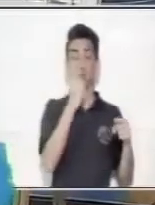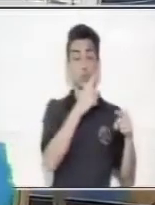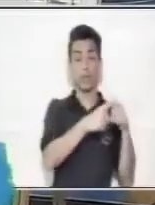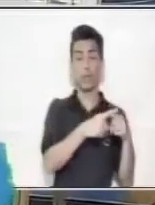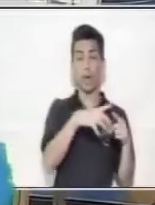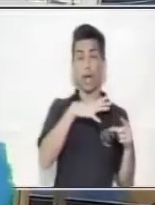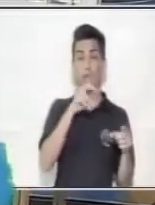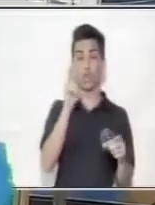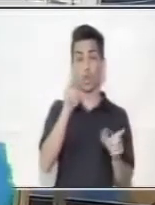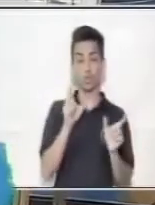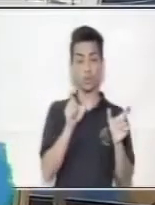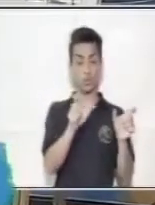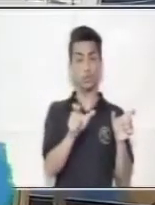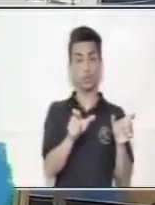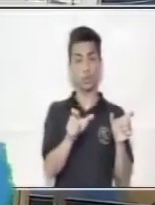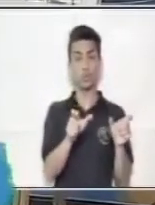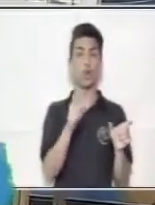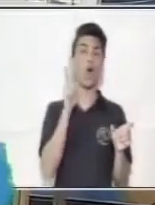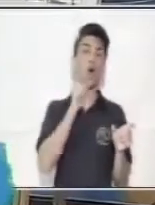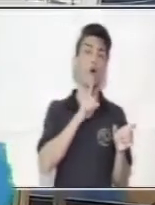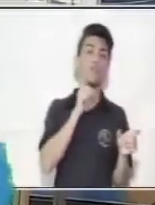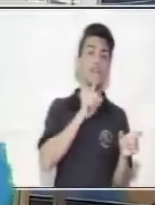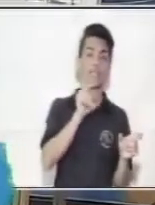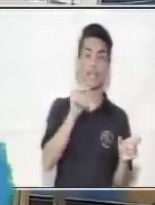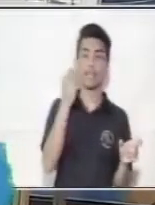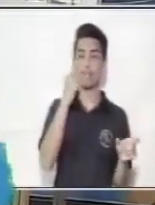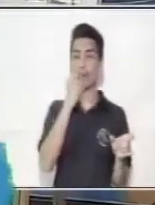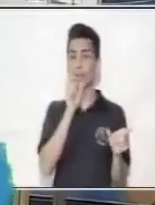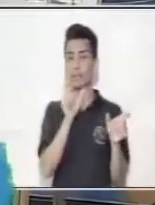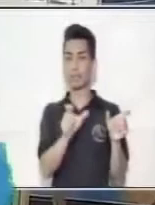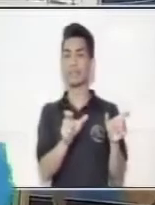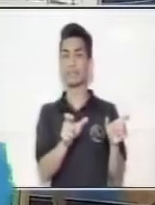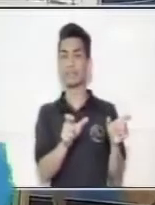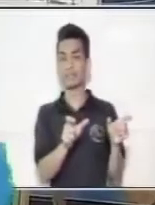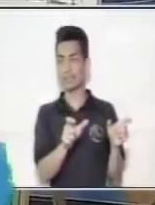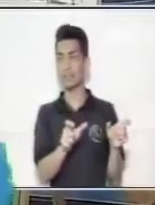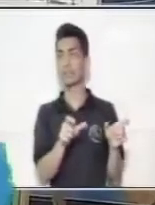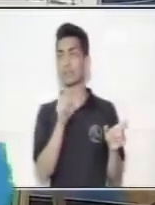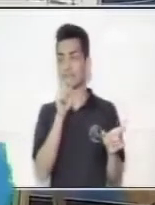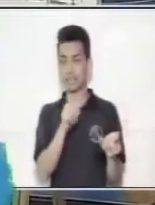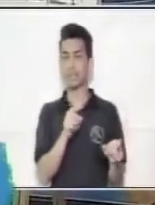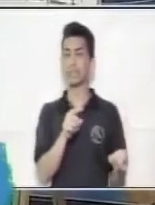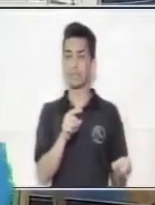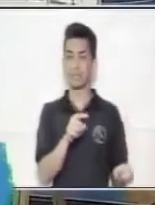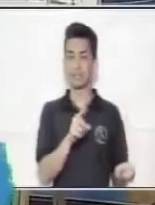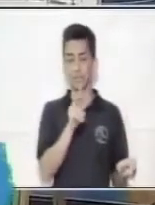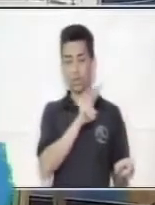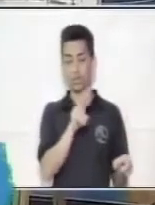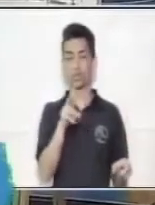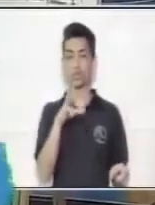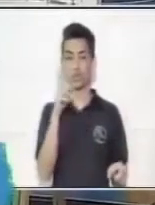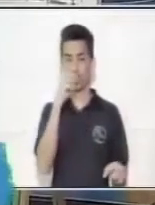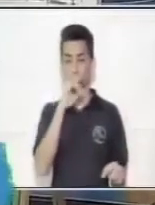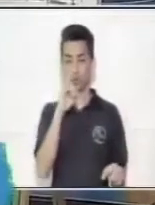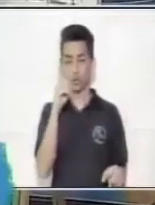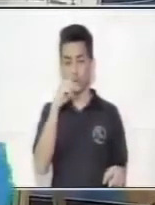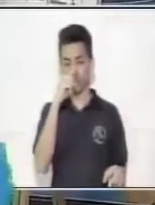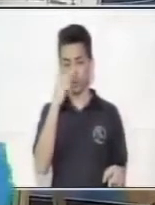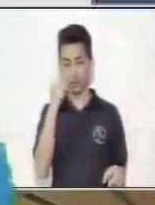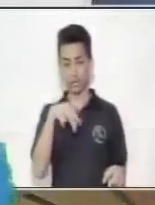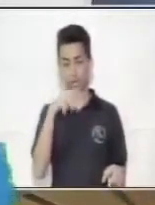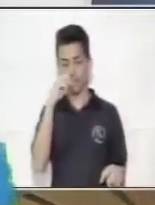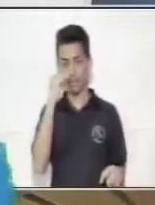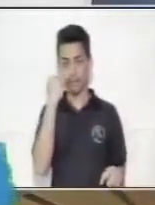núcleos, que serían jóvenes y serían damas. Estos dos sabemos que es un sustantivo. Ahora, en el predicado